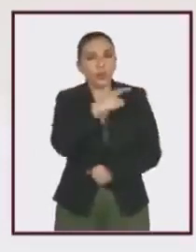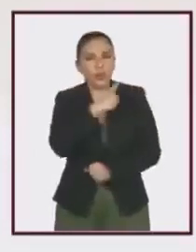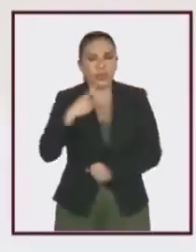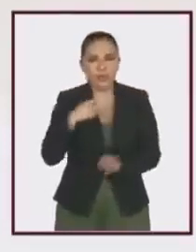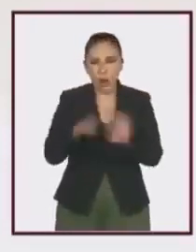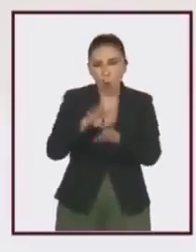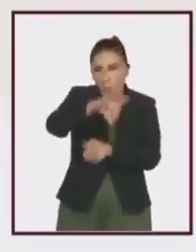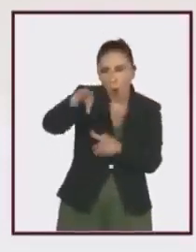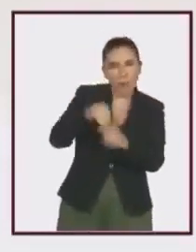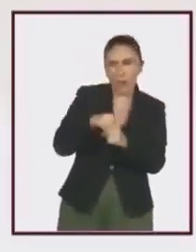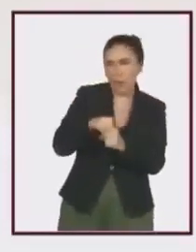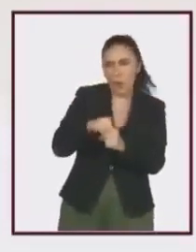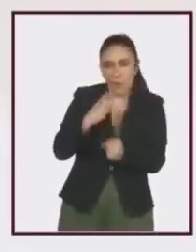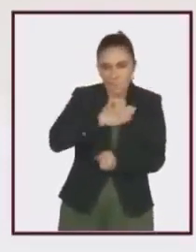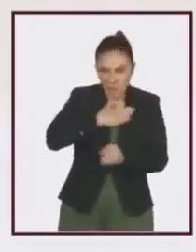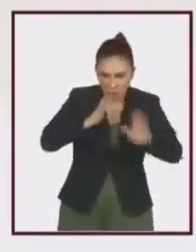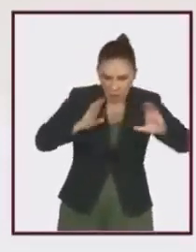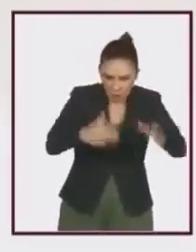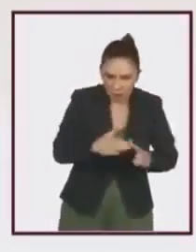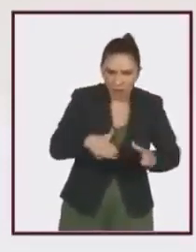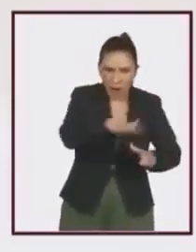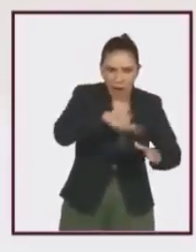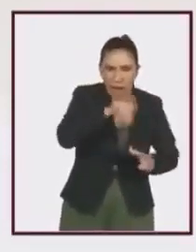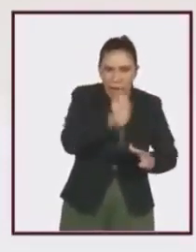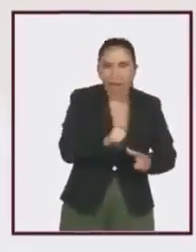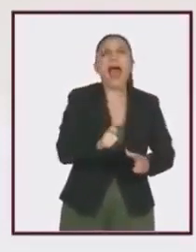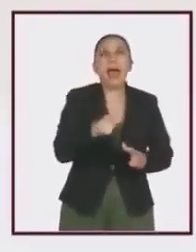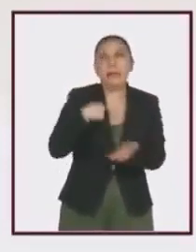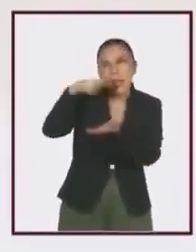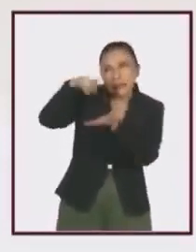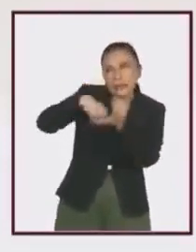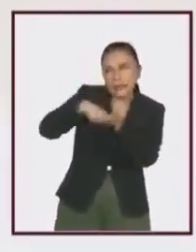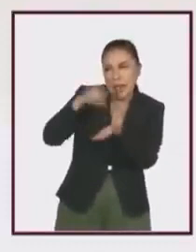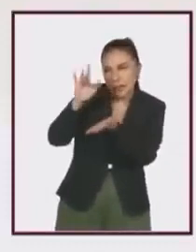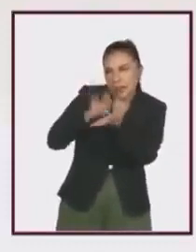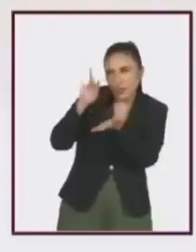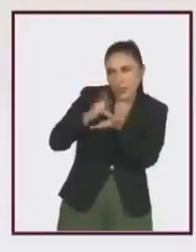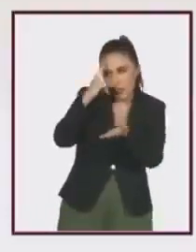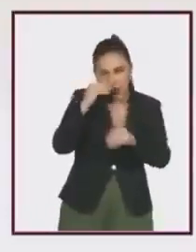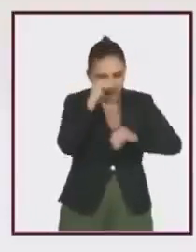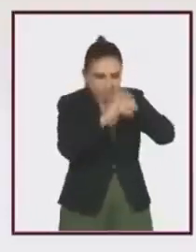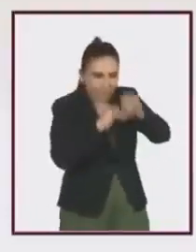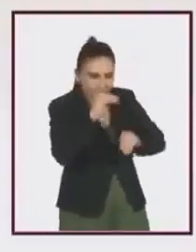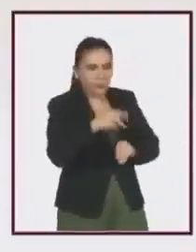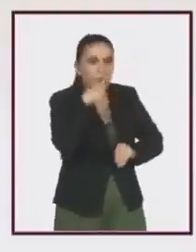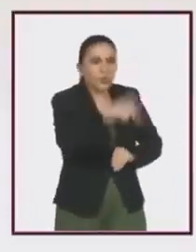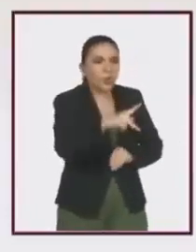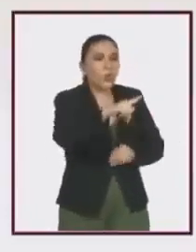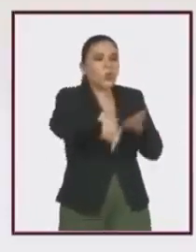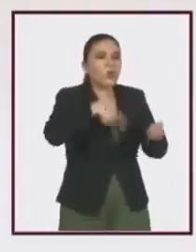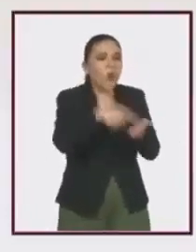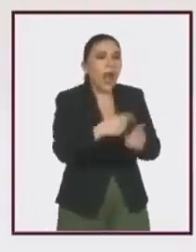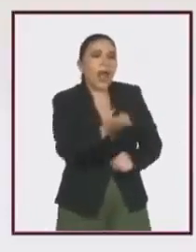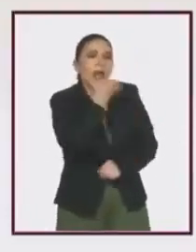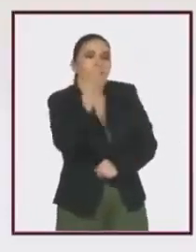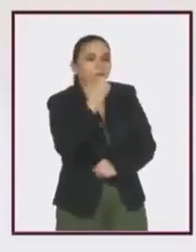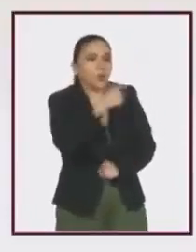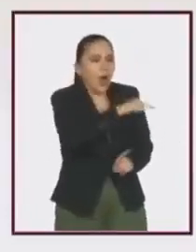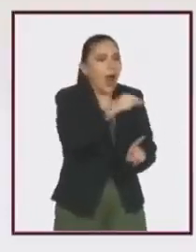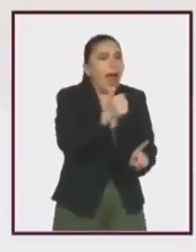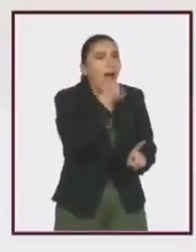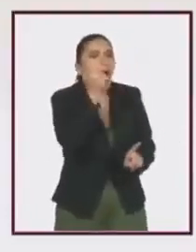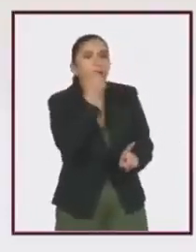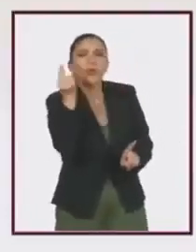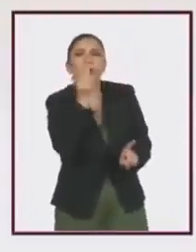al contexto particular en el cual se ubica la escuela o a las necesidades de los propios